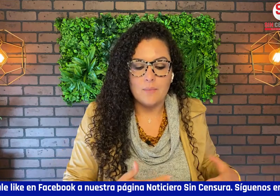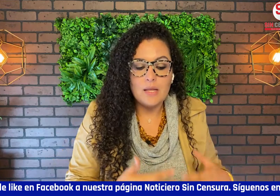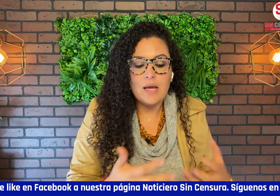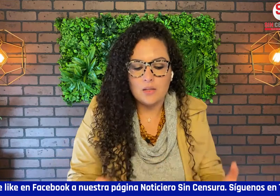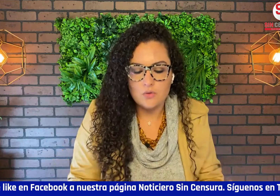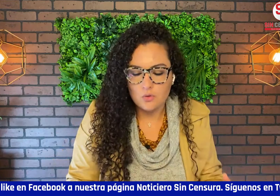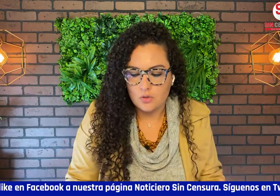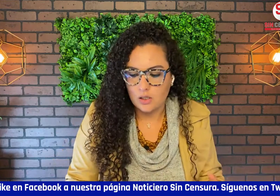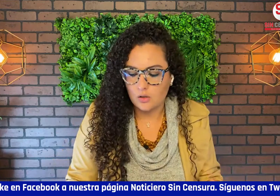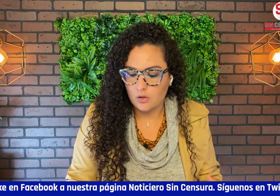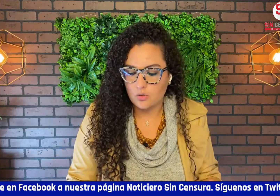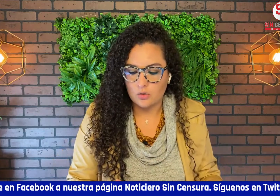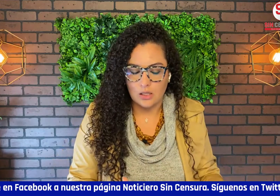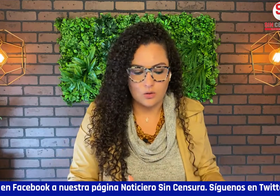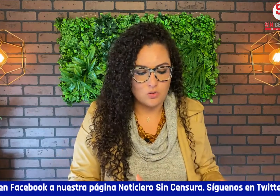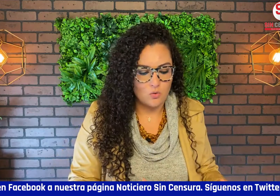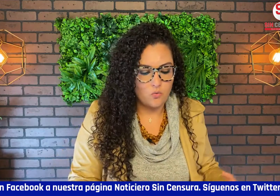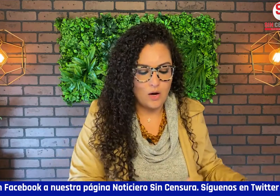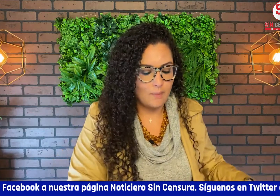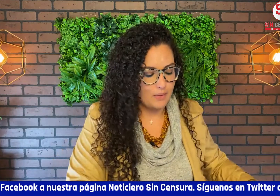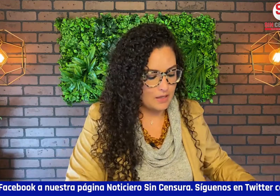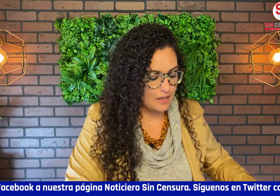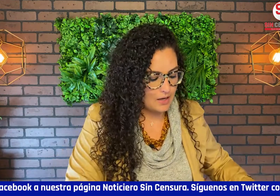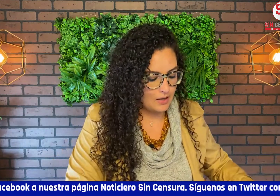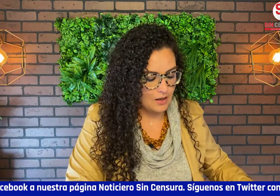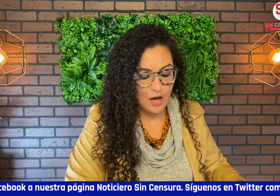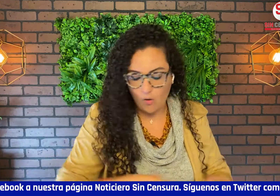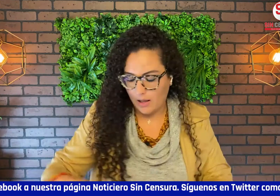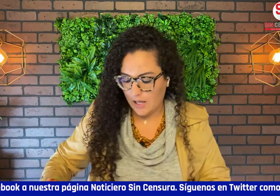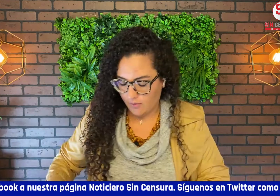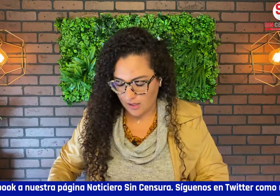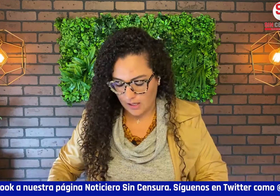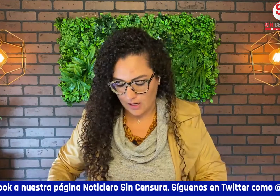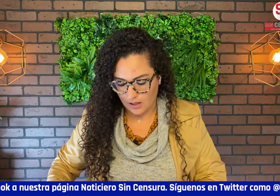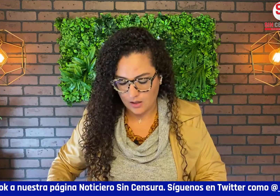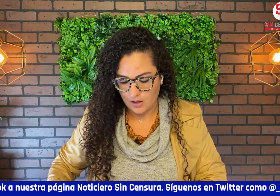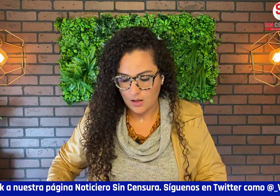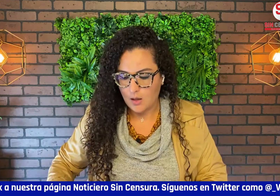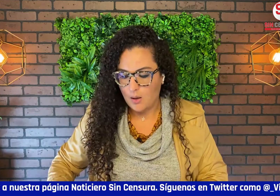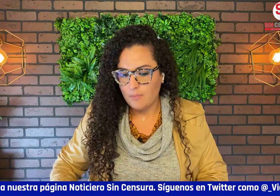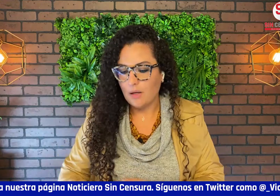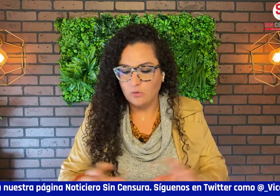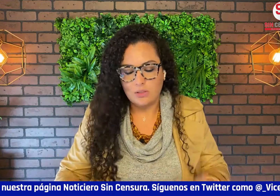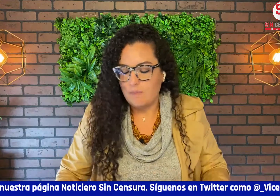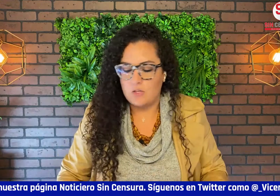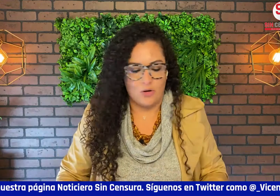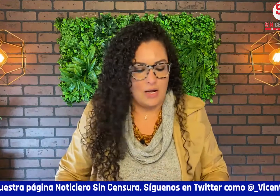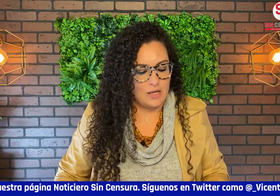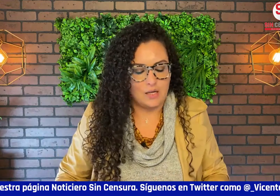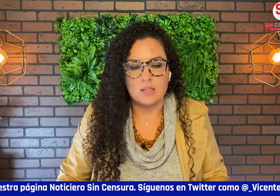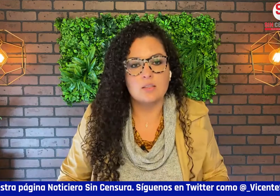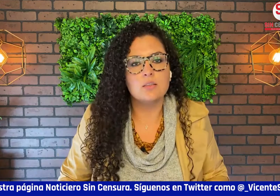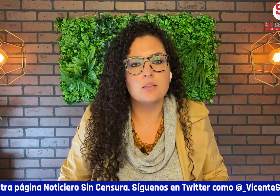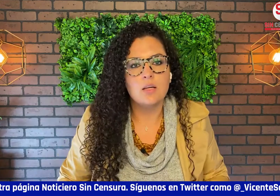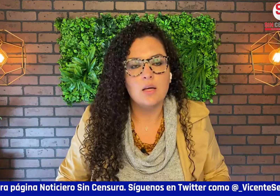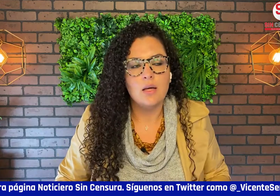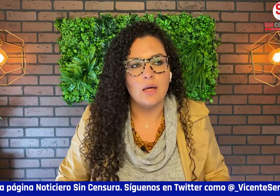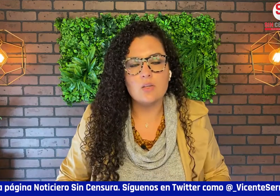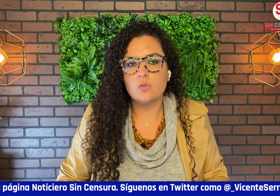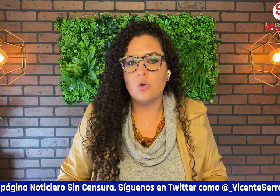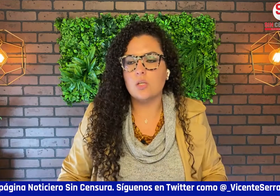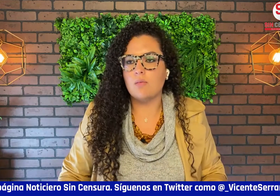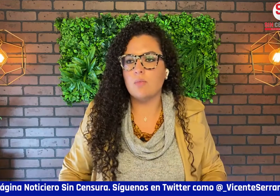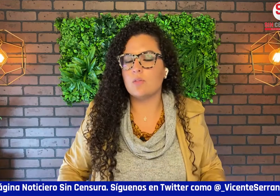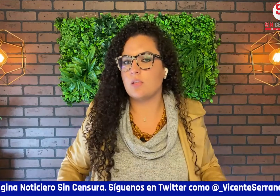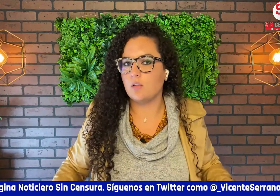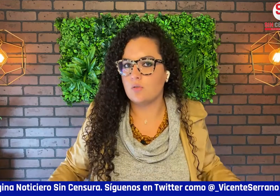la que habría suscrito los contratos fue la PGR, ahora FGR. Pregunta millonaria.